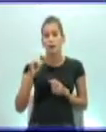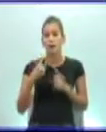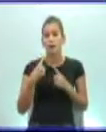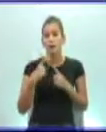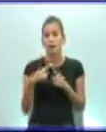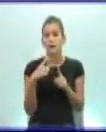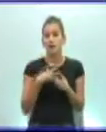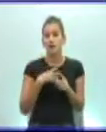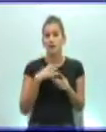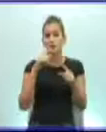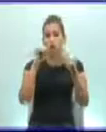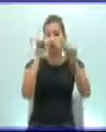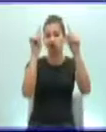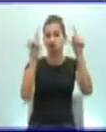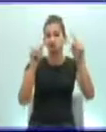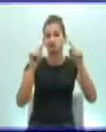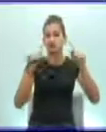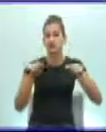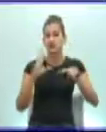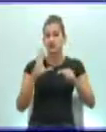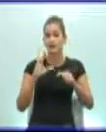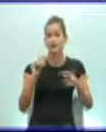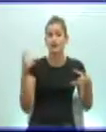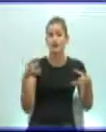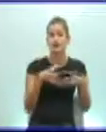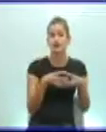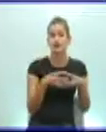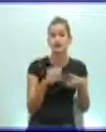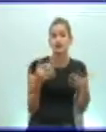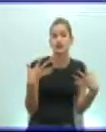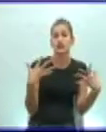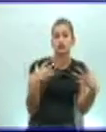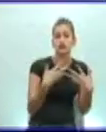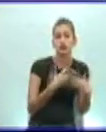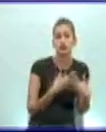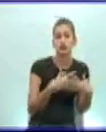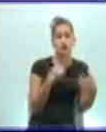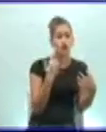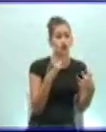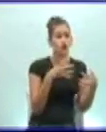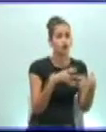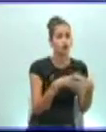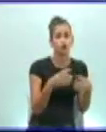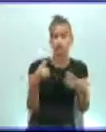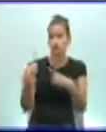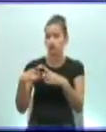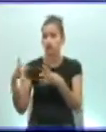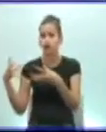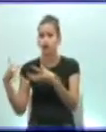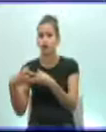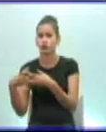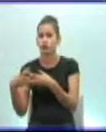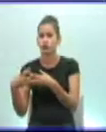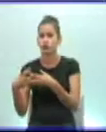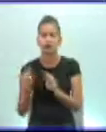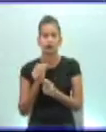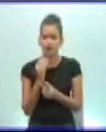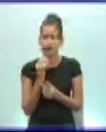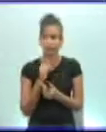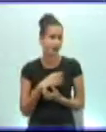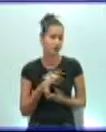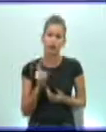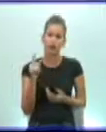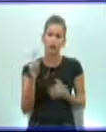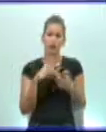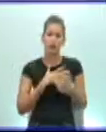de un conjunto. Y la relación entre un conjunto y otro conjunto no puede ser con el símbolo de pertenece. Por lo tanto, esta afirmación